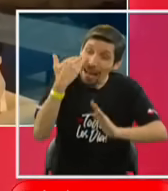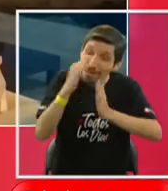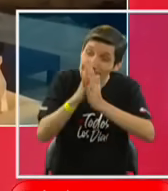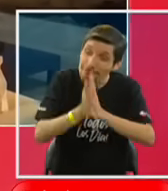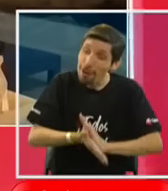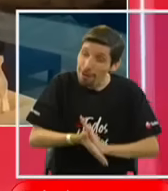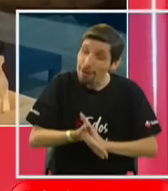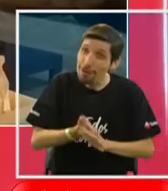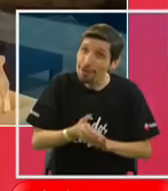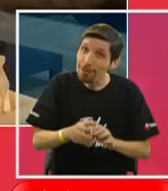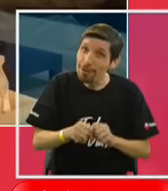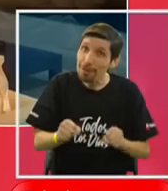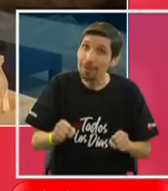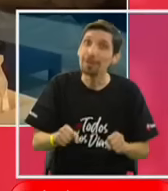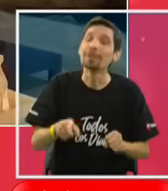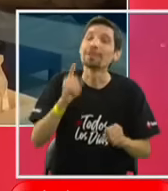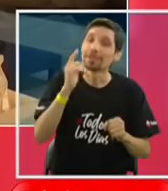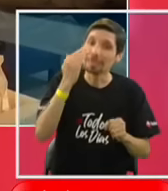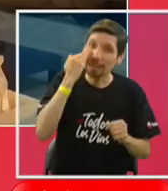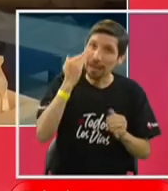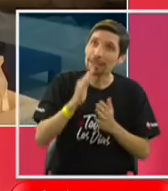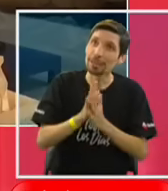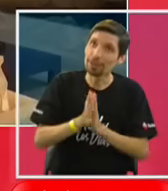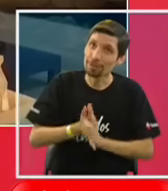casi todo. En casi todo.